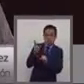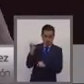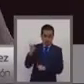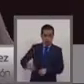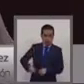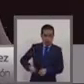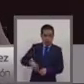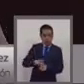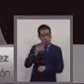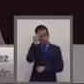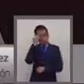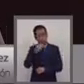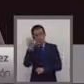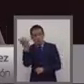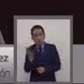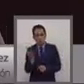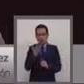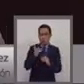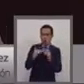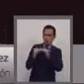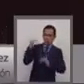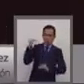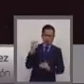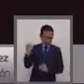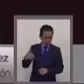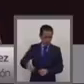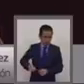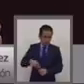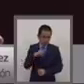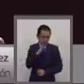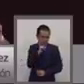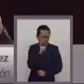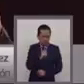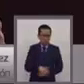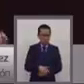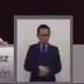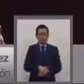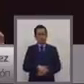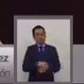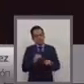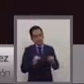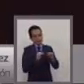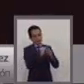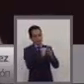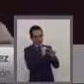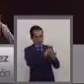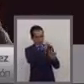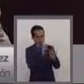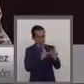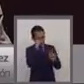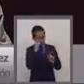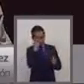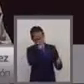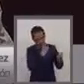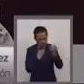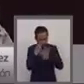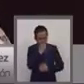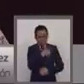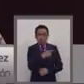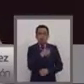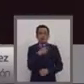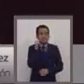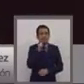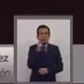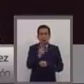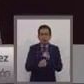el Instituto Nacional de la Evaluación, para la Evaluación de la Educación, reiterándonos año tras año, en sus directrices, en su